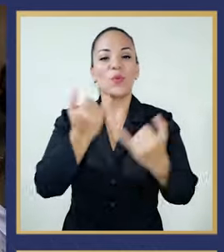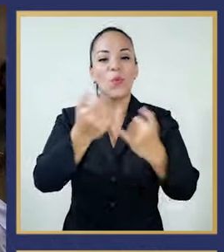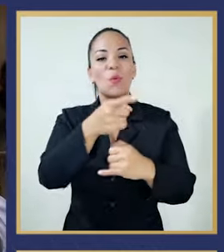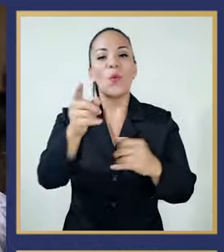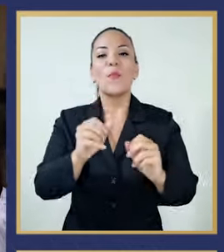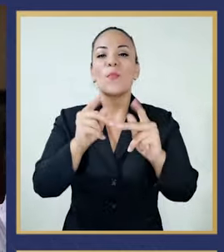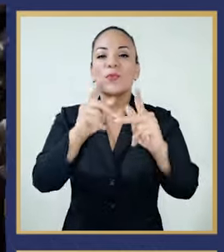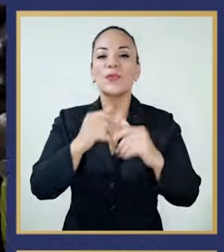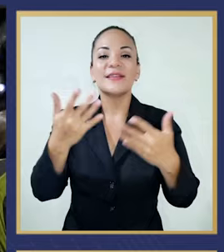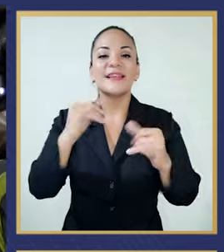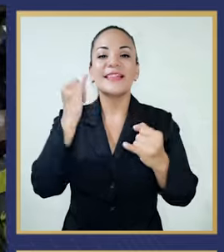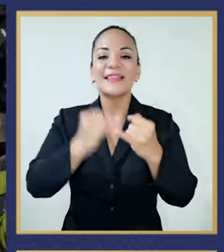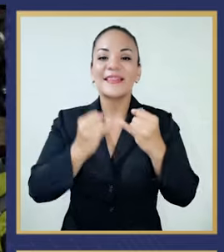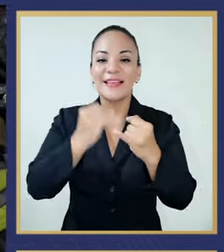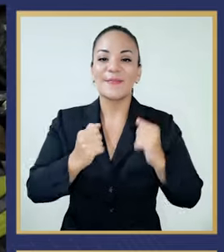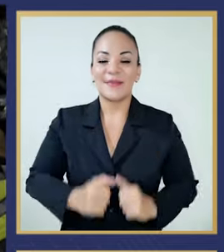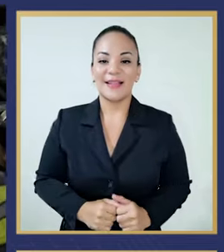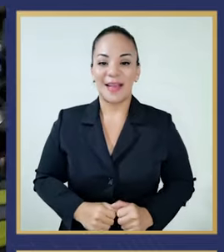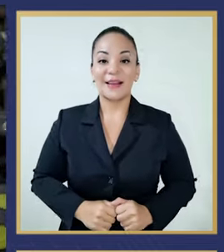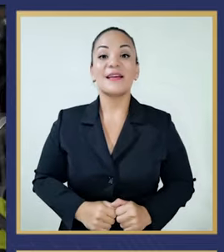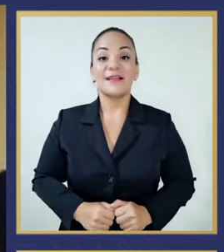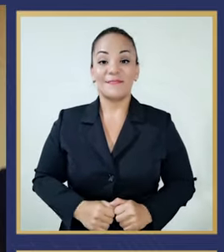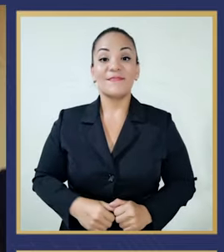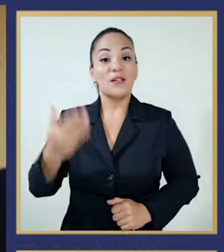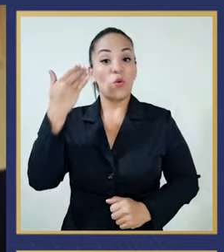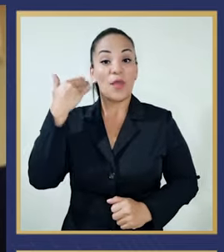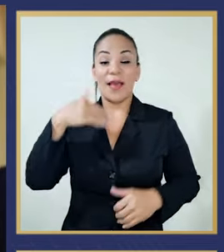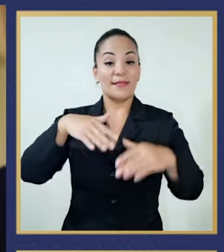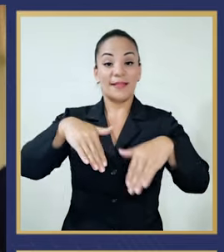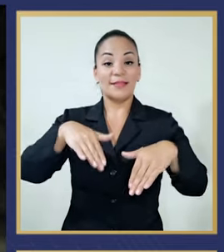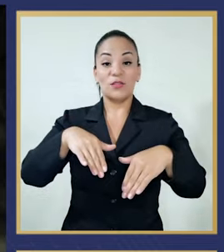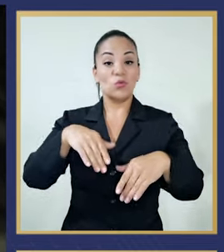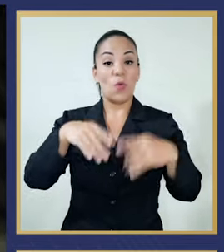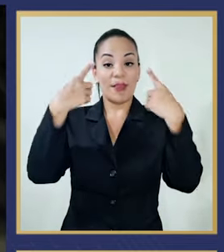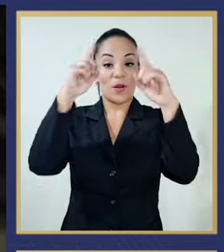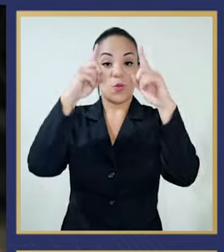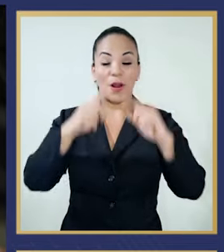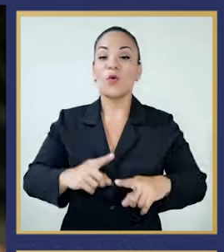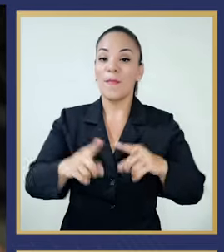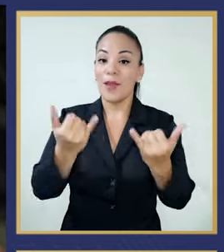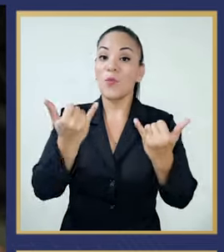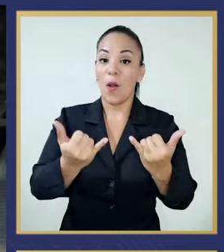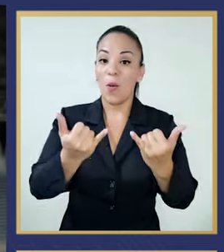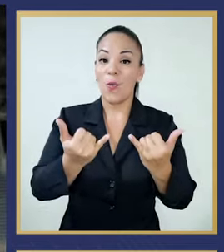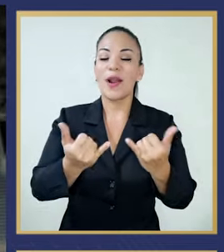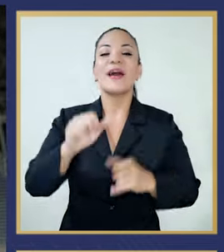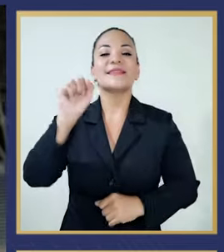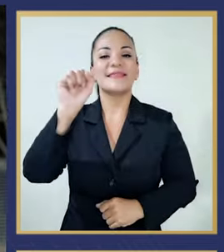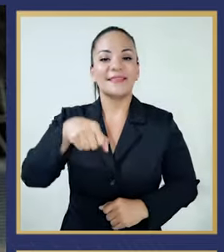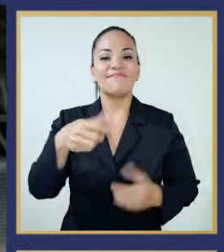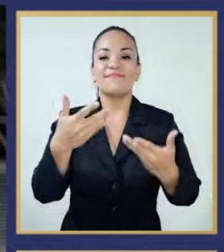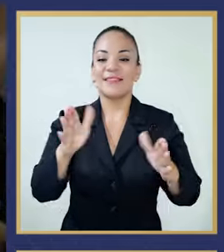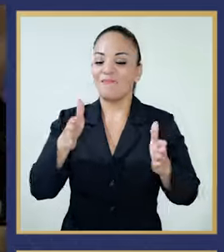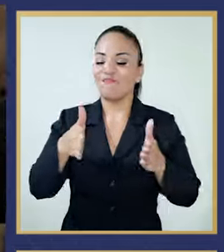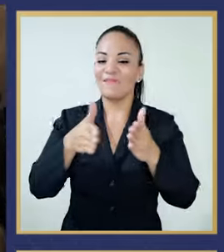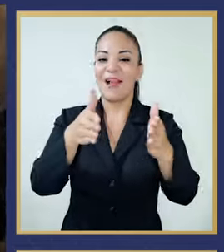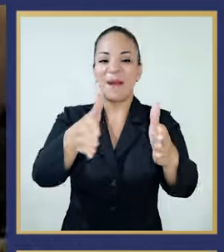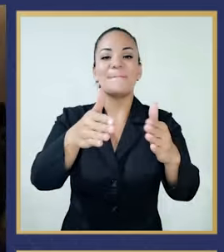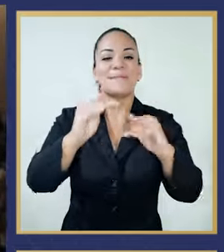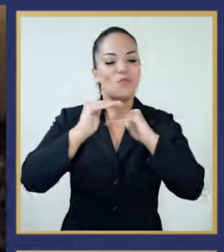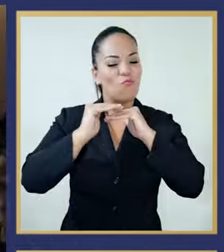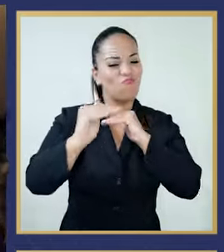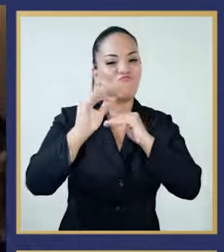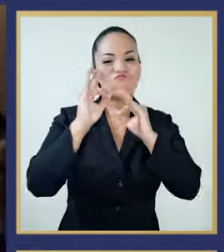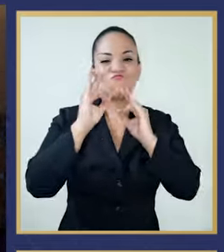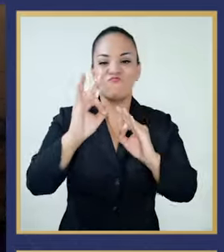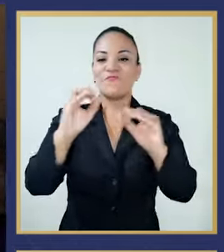esta es su oportunidad de terminar lo que hasta ahora no había podido terminar. Ahora sí hay un camino allanado y